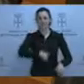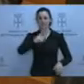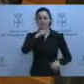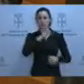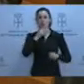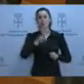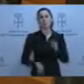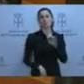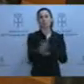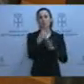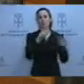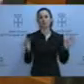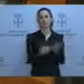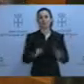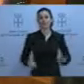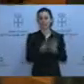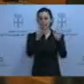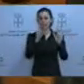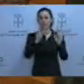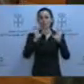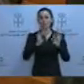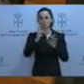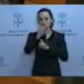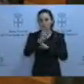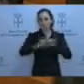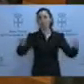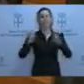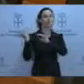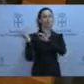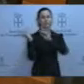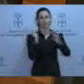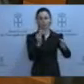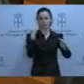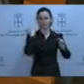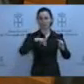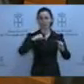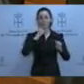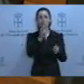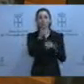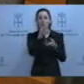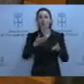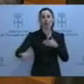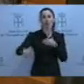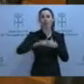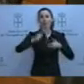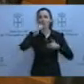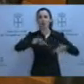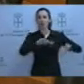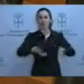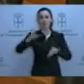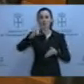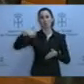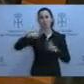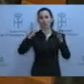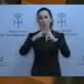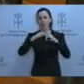2006. Sabe que son entidades fundadoras los ayuntamientos colindantes al río, Boal, Coaña, Alfranco, Granda,